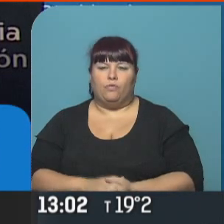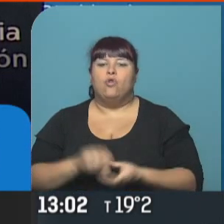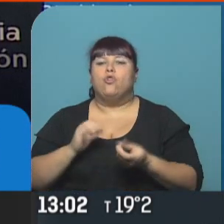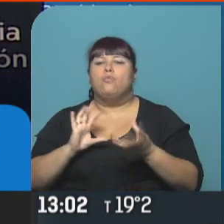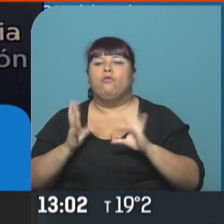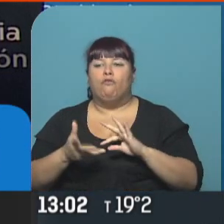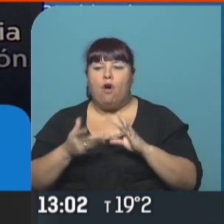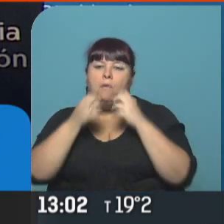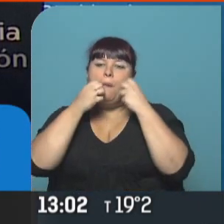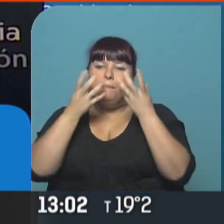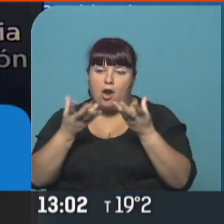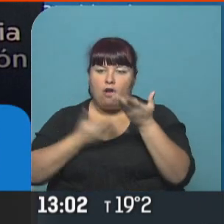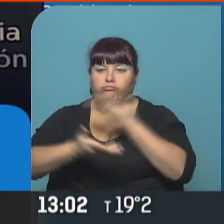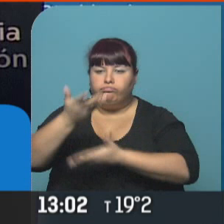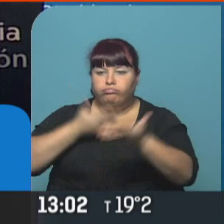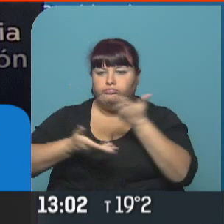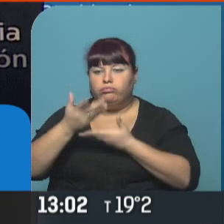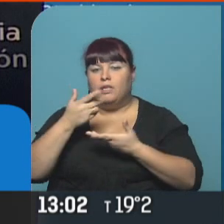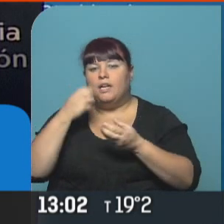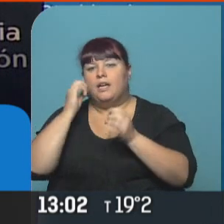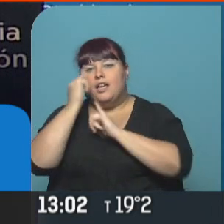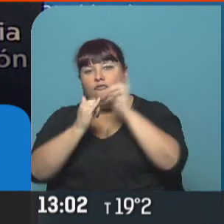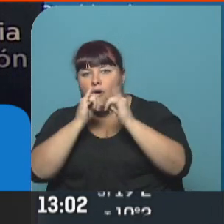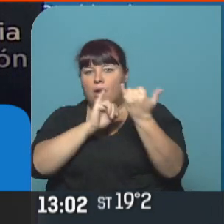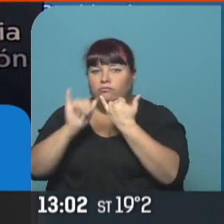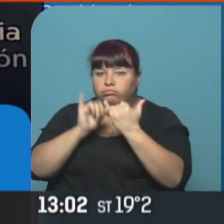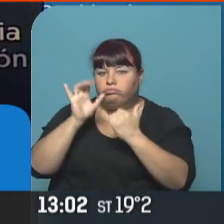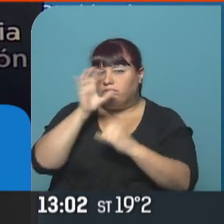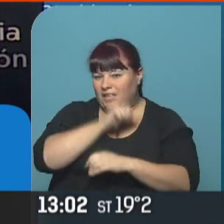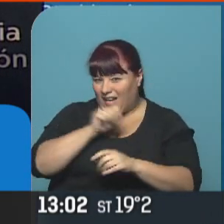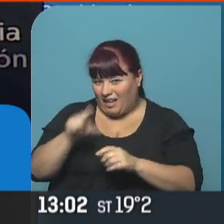cómo podemos mejorar la cooperación y compartir inteligencia.